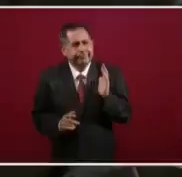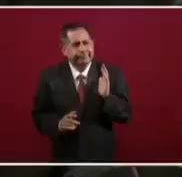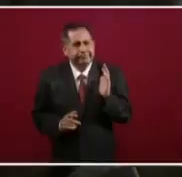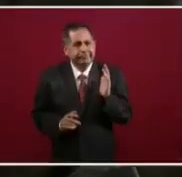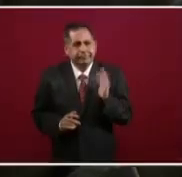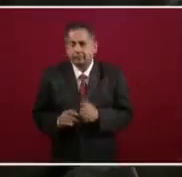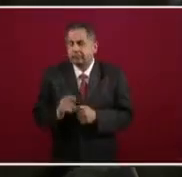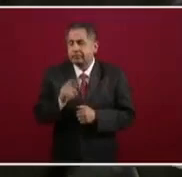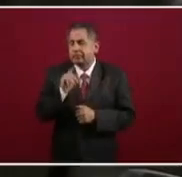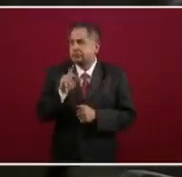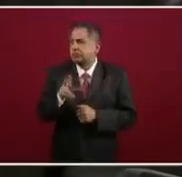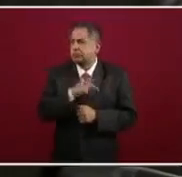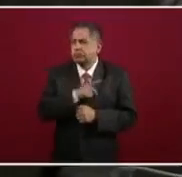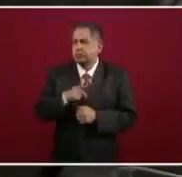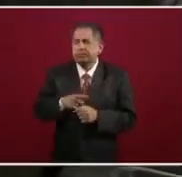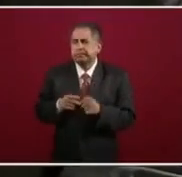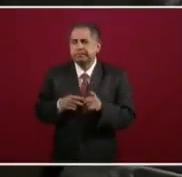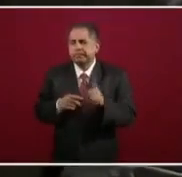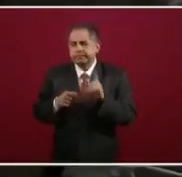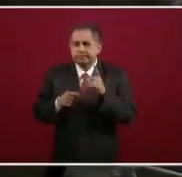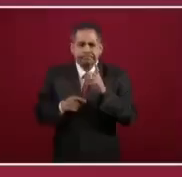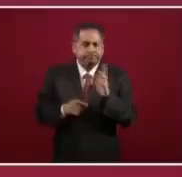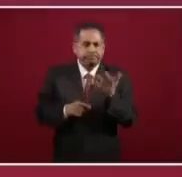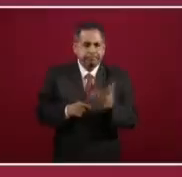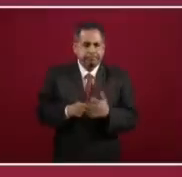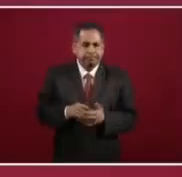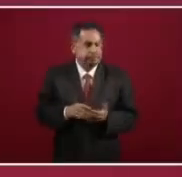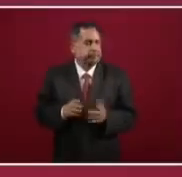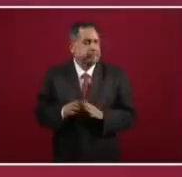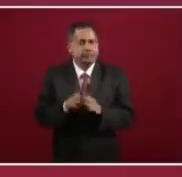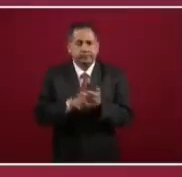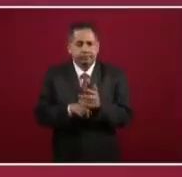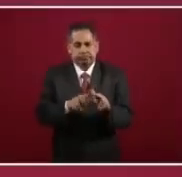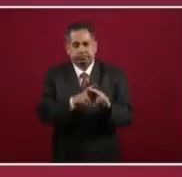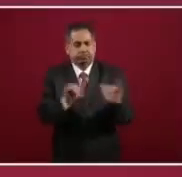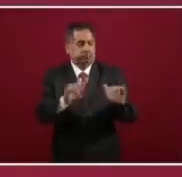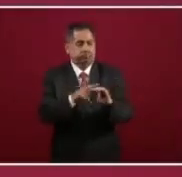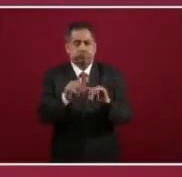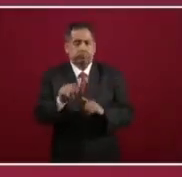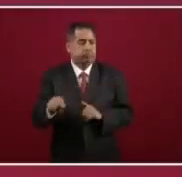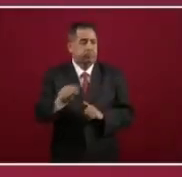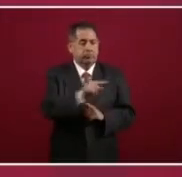y no permitir ya que nadie